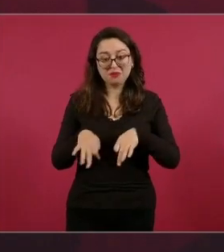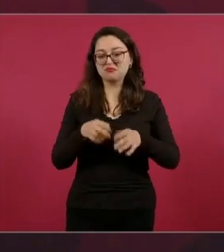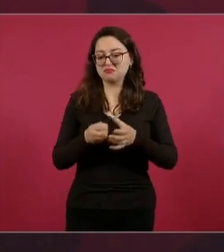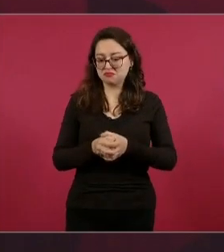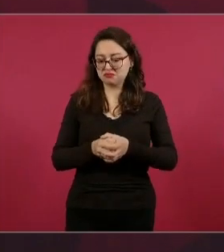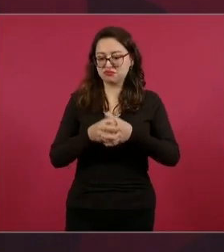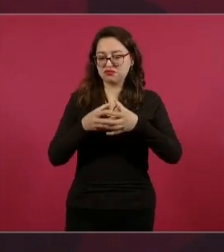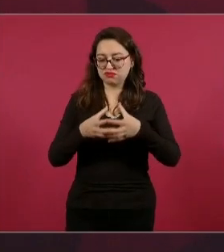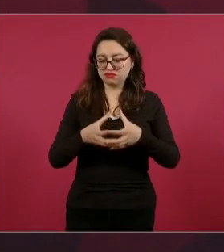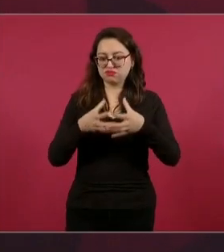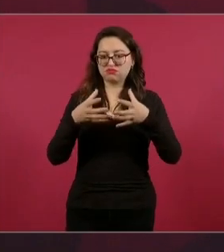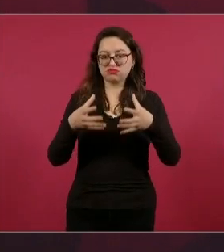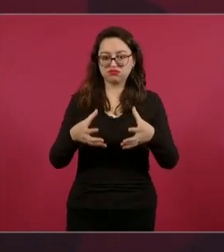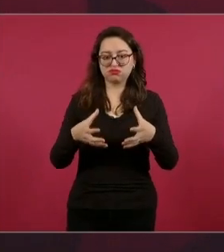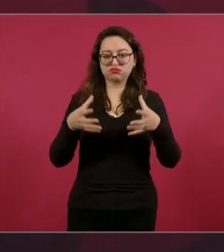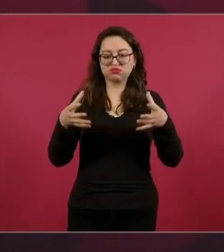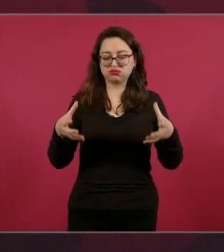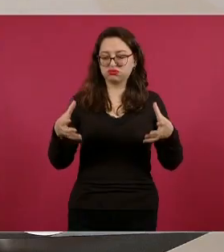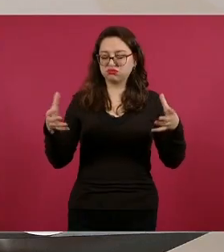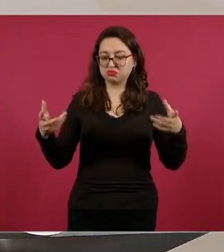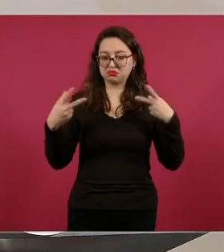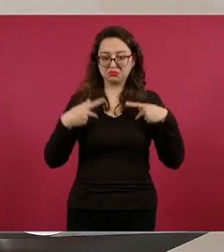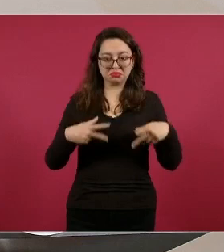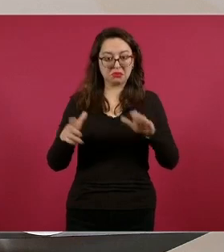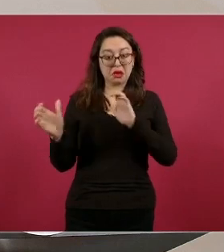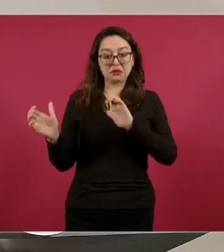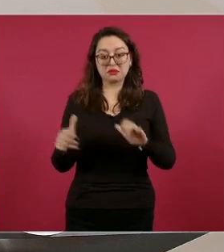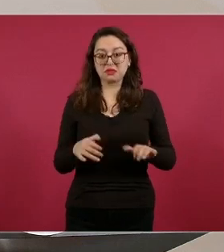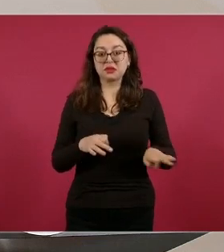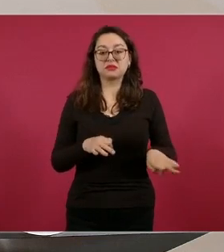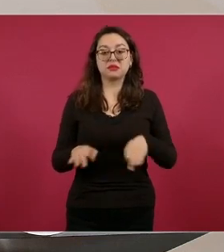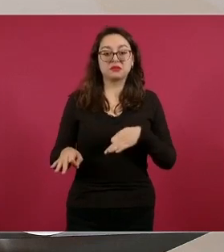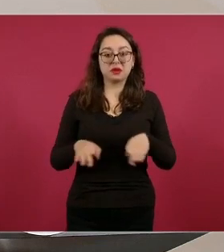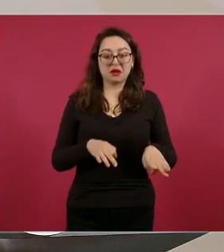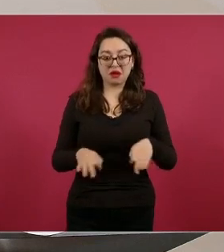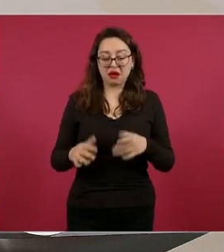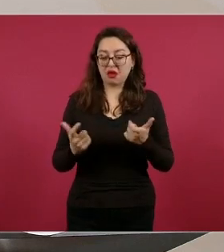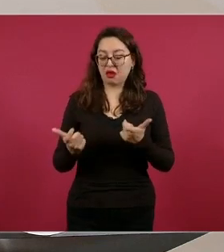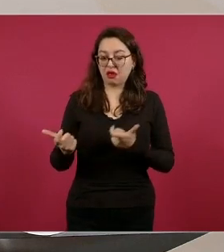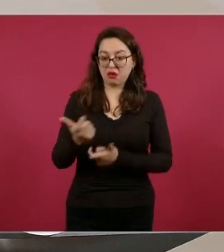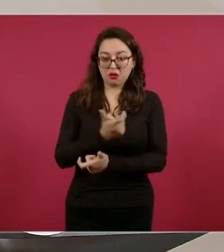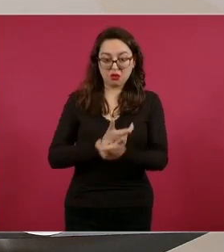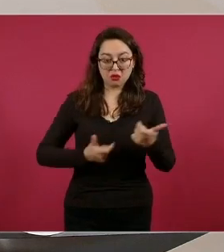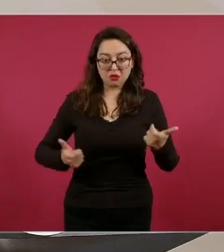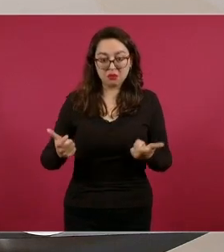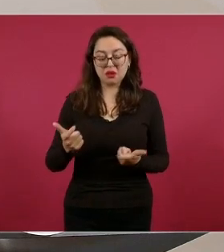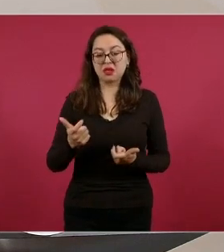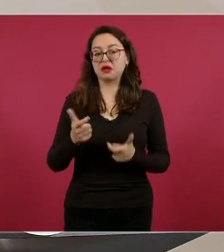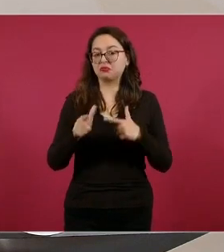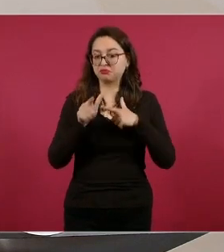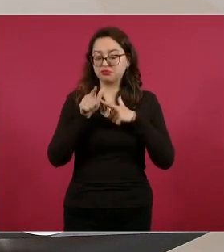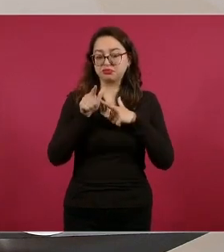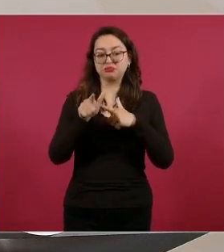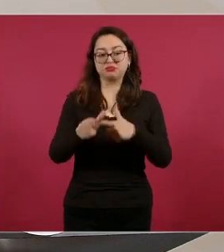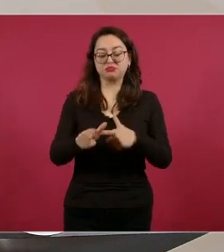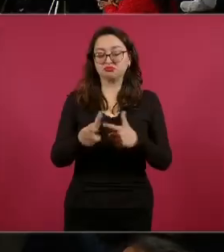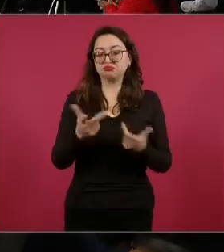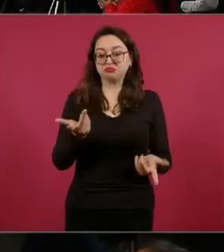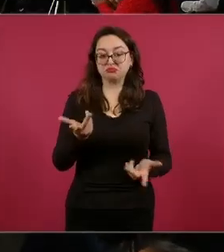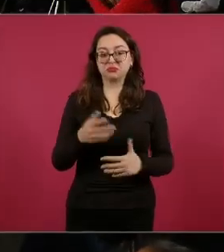sigue habiendo trabajo, sigue creciendo la economía, o sea,